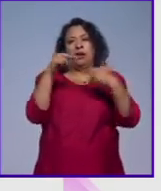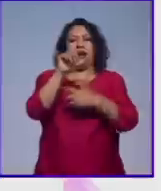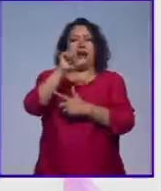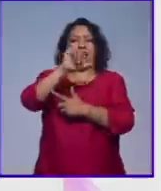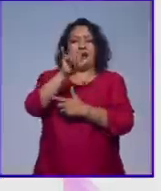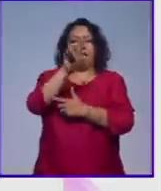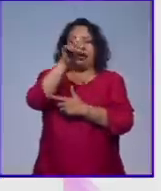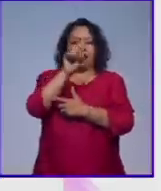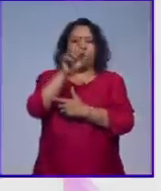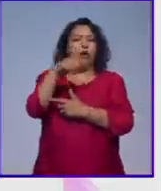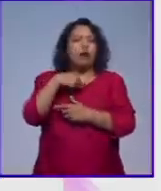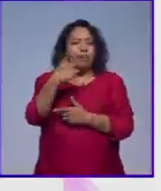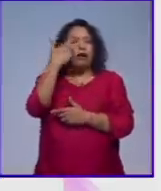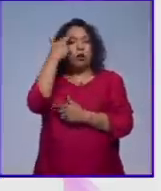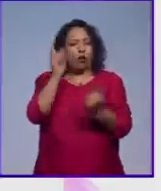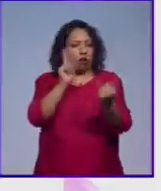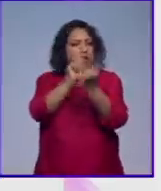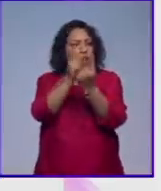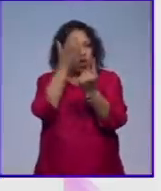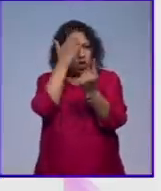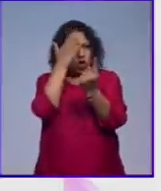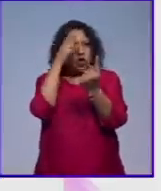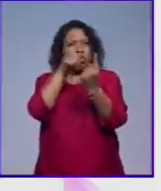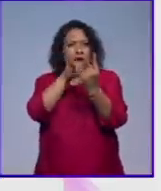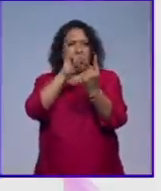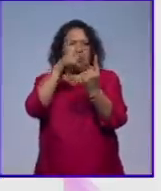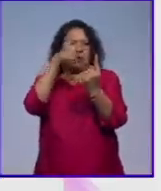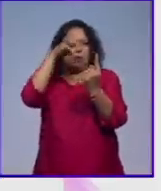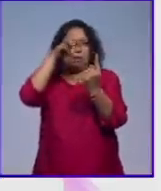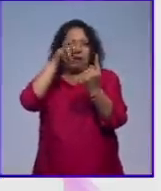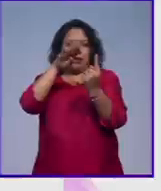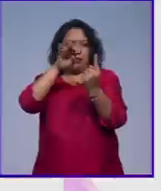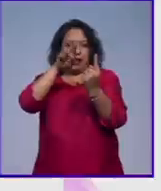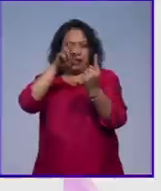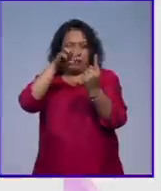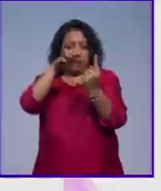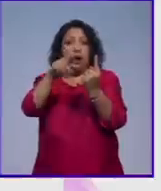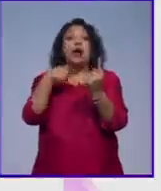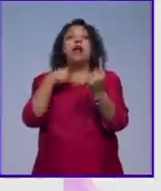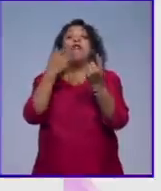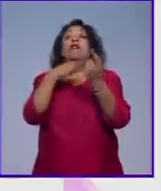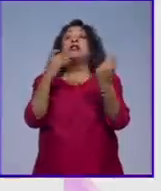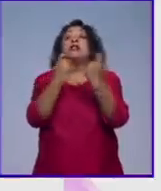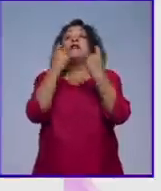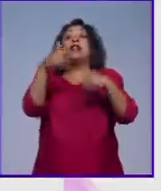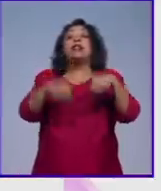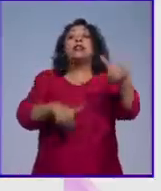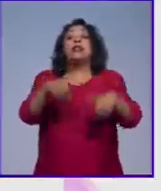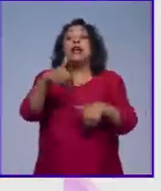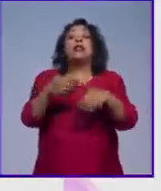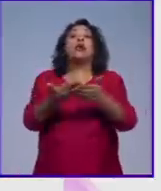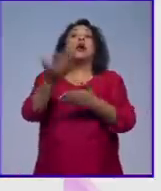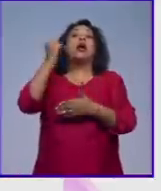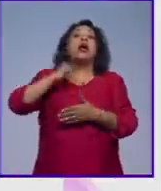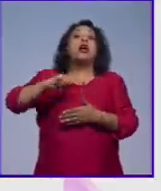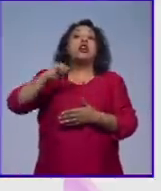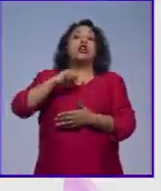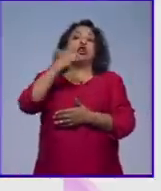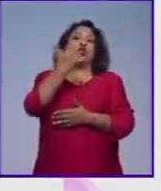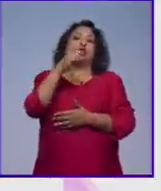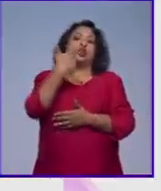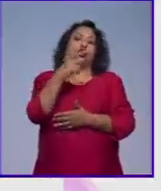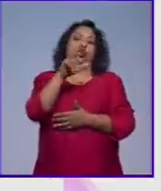Luna recuerda haber conocido en persona a Ingmar Bergman. Fue en un festival de teatro celebrado en la antigua Yugoslavia.